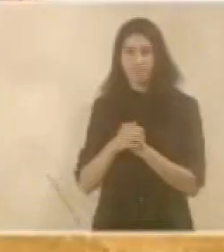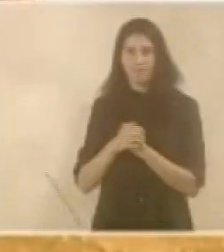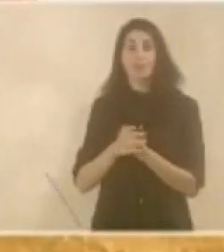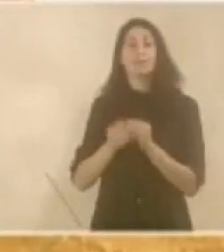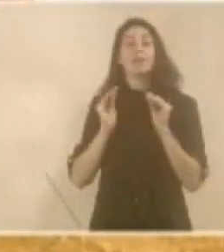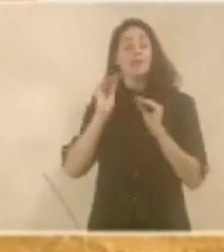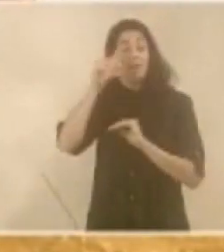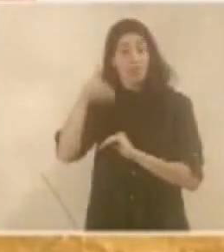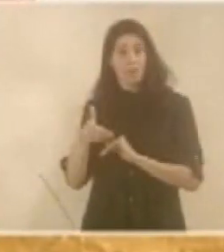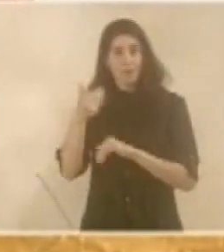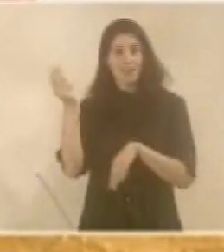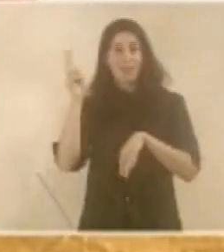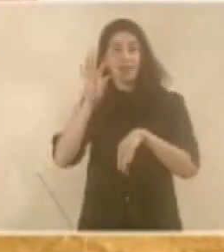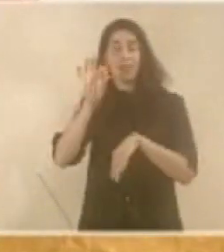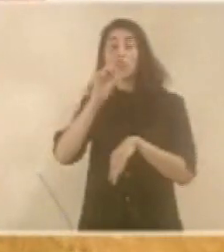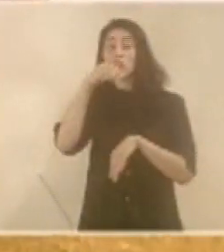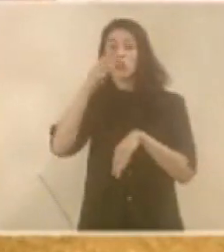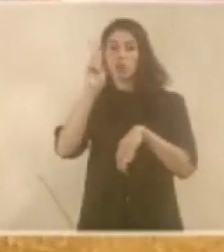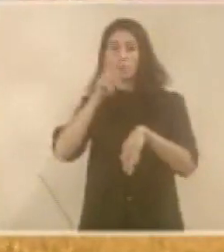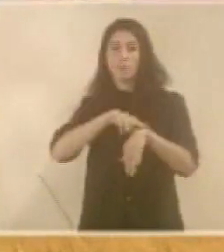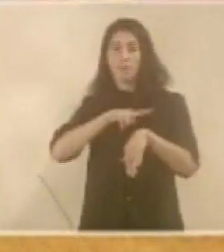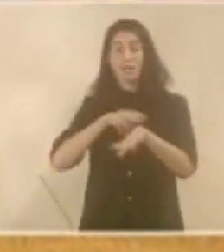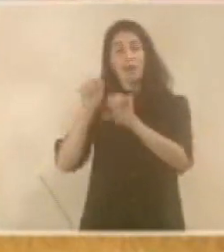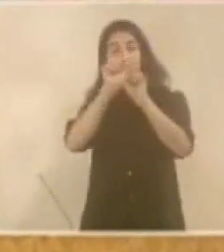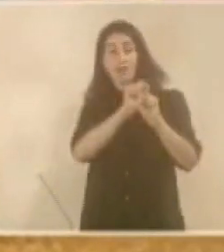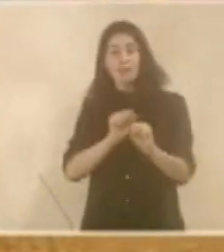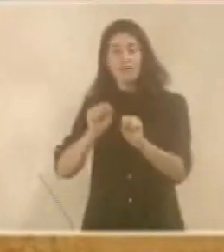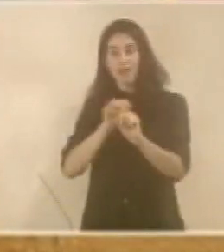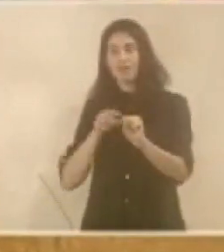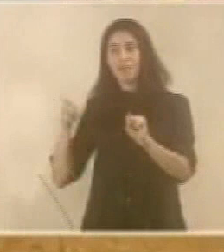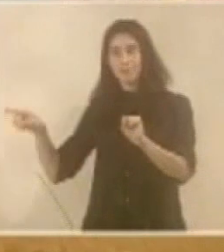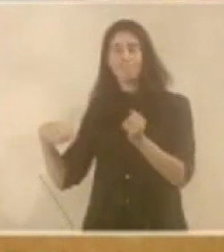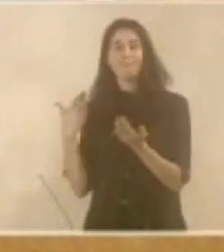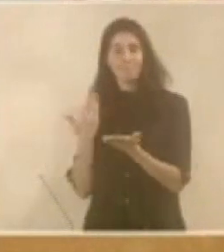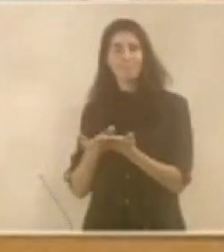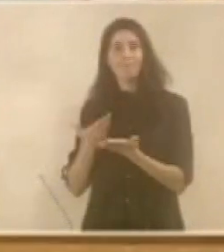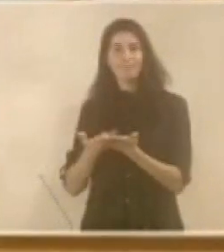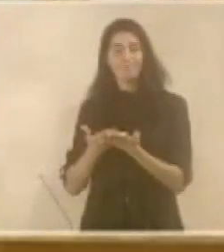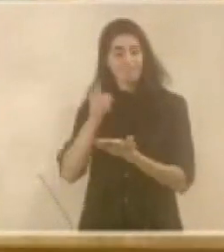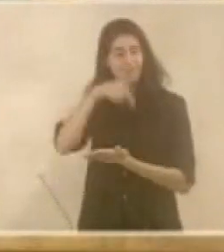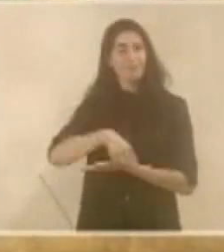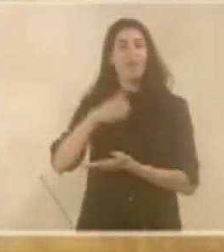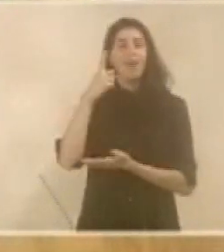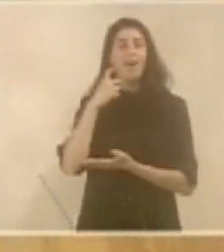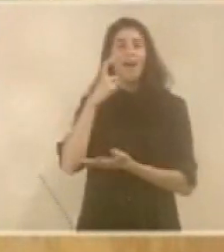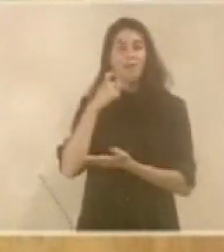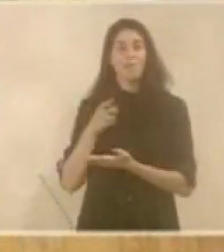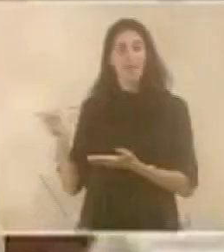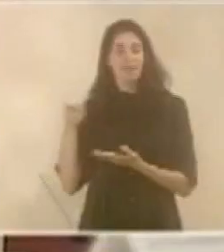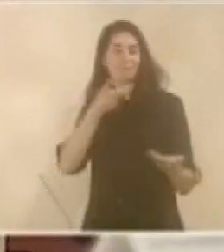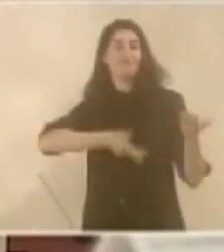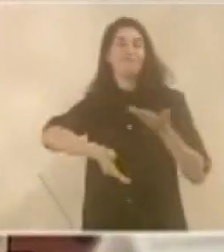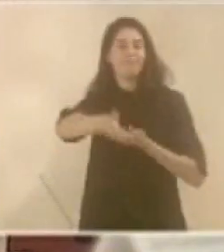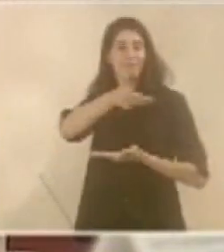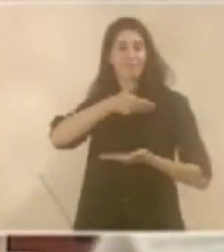provincia de Almería, donde demostró una gran implicación con la vida social y cultural de nuestra ciudad. La imposición del escudo